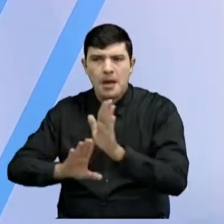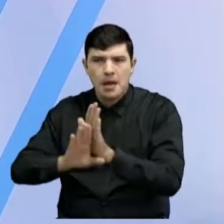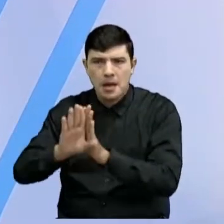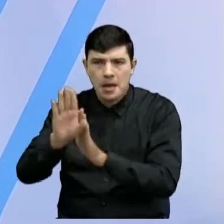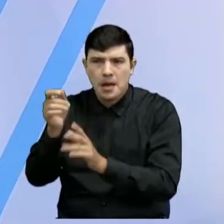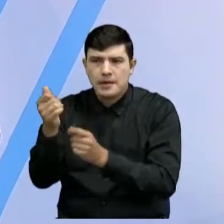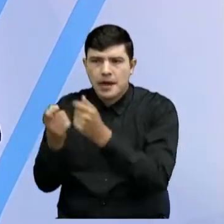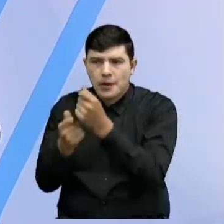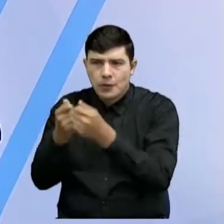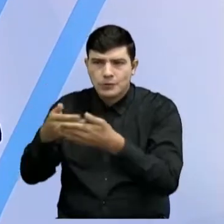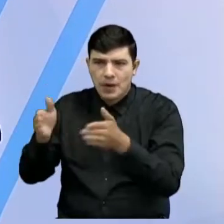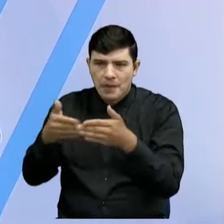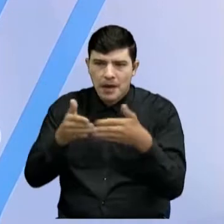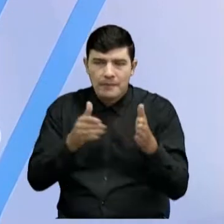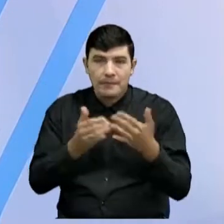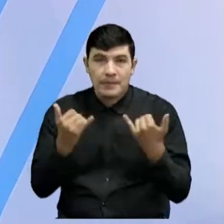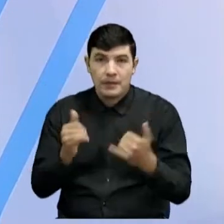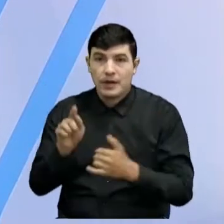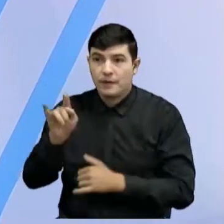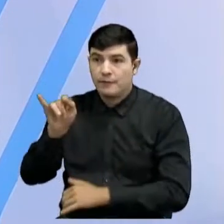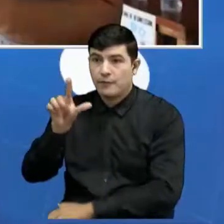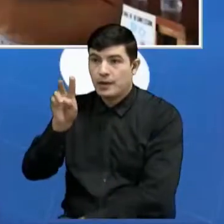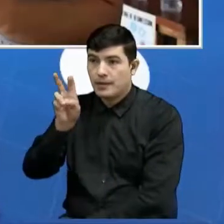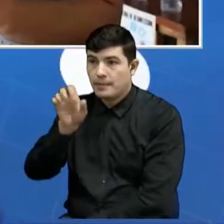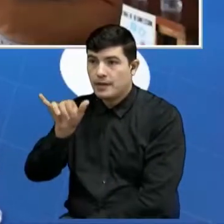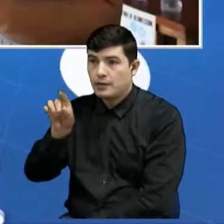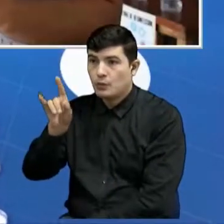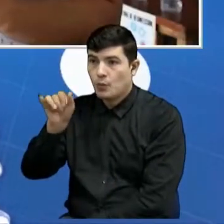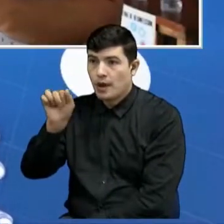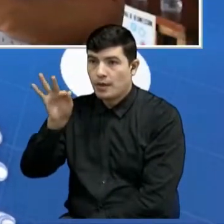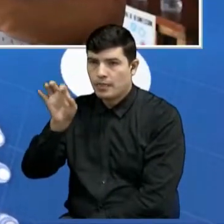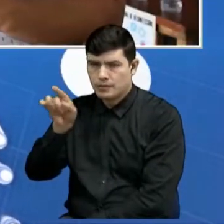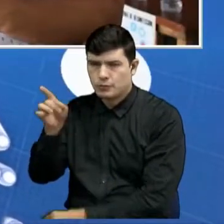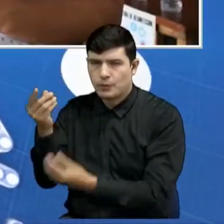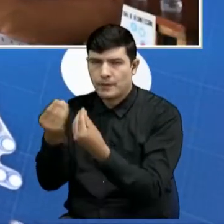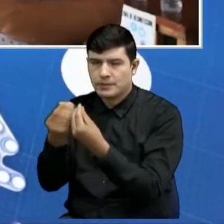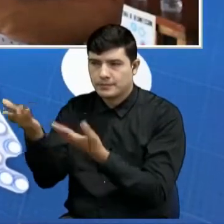eso establecemos contacto a esta hora con Fulvey Duarte. Fulvey.